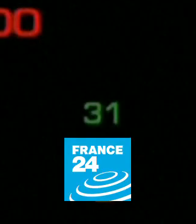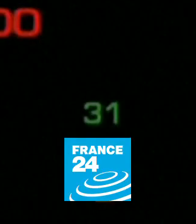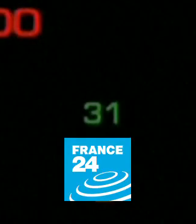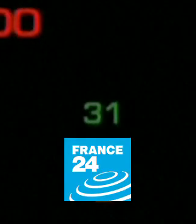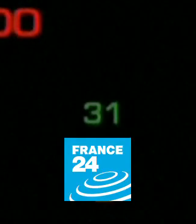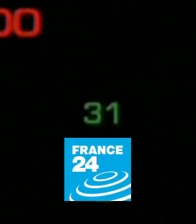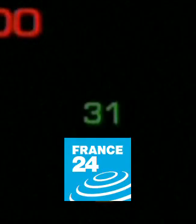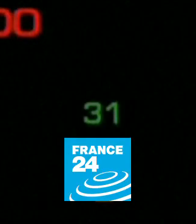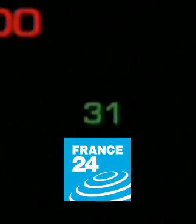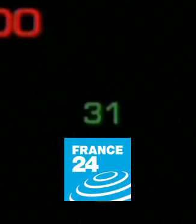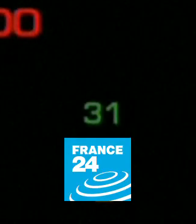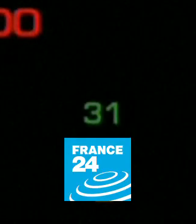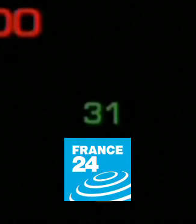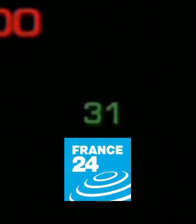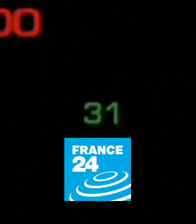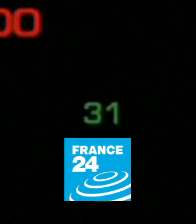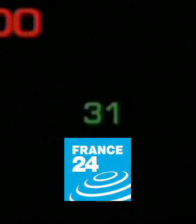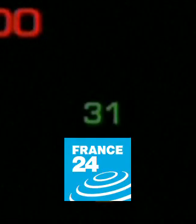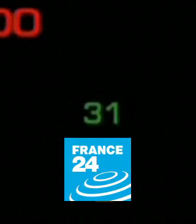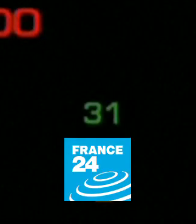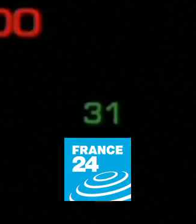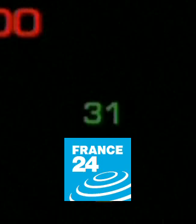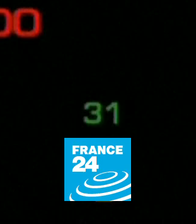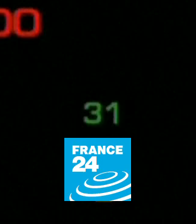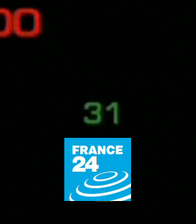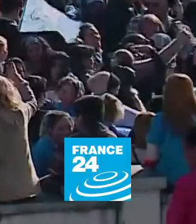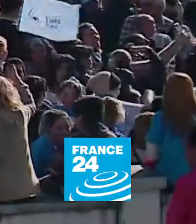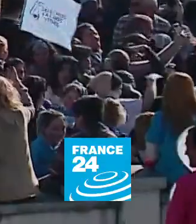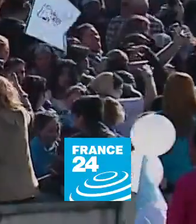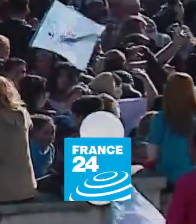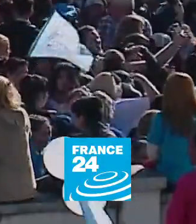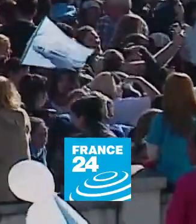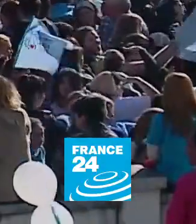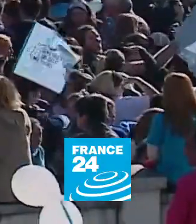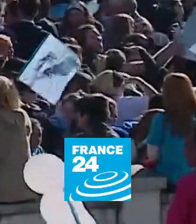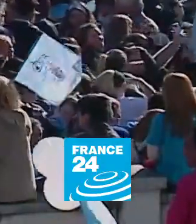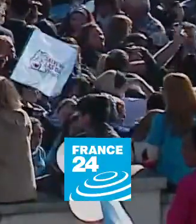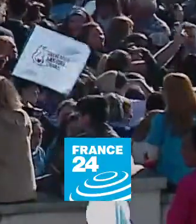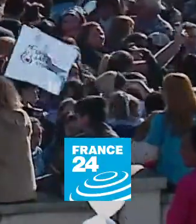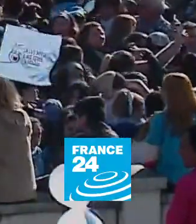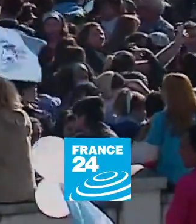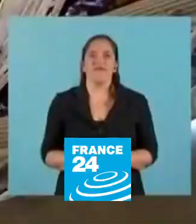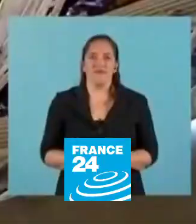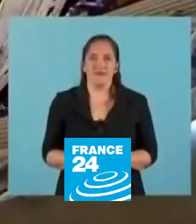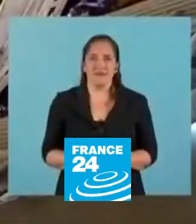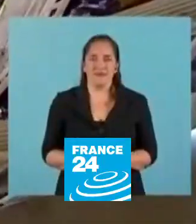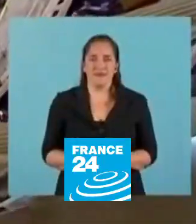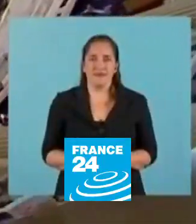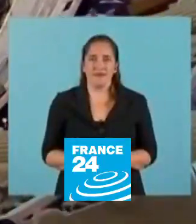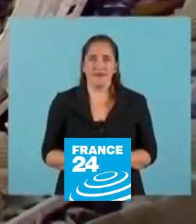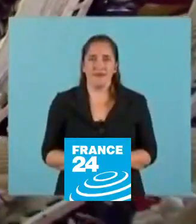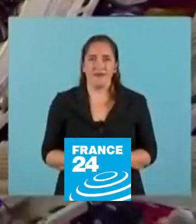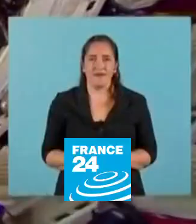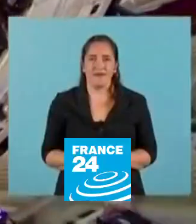fue rechazada por el Senado bajo la fuerte presión de la Iglesia Católica y de los sectores conservadores. La izquierda está a favor